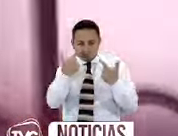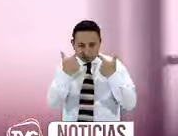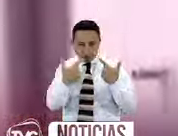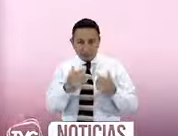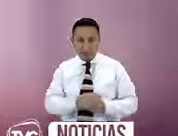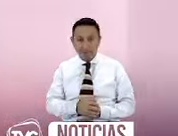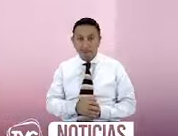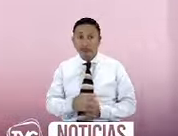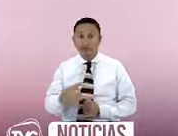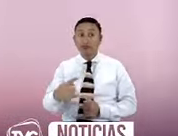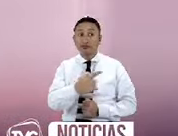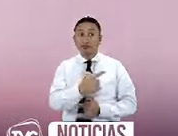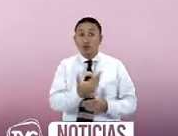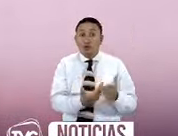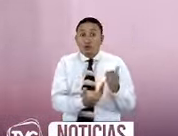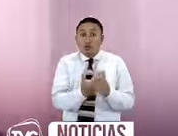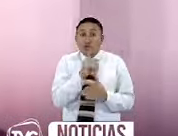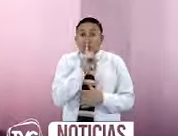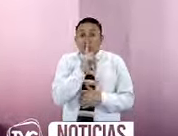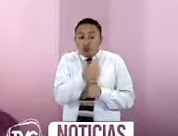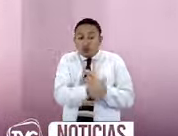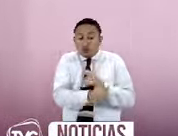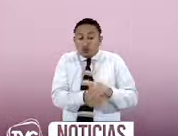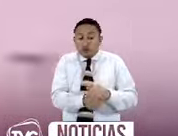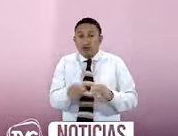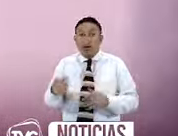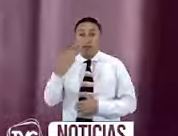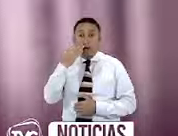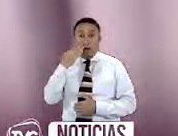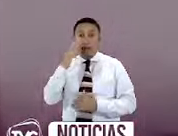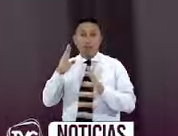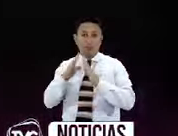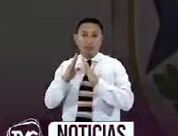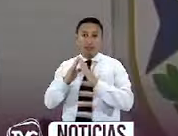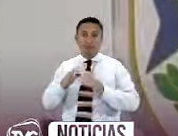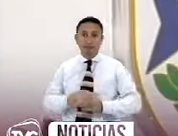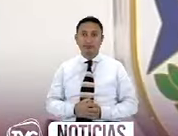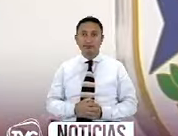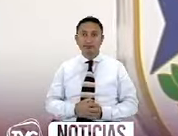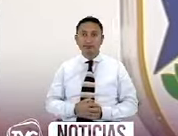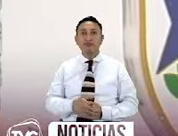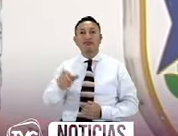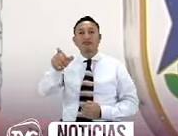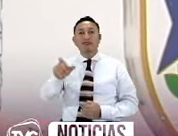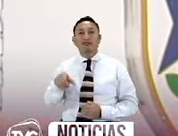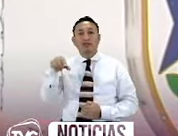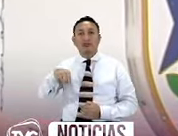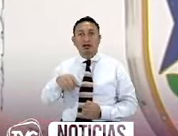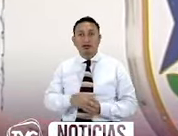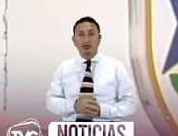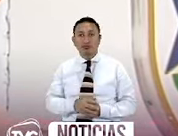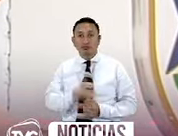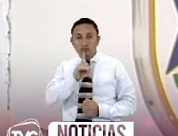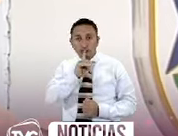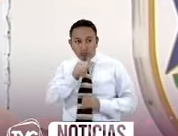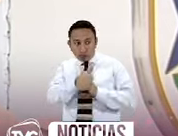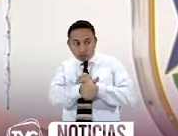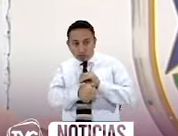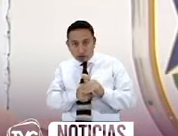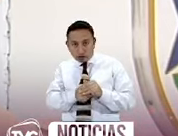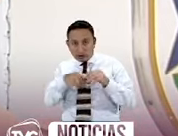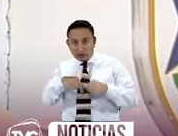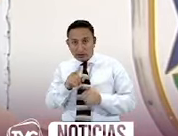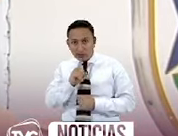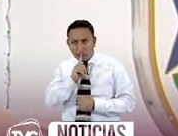que su nuevo escondite era el domicilio de su madre en la ciudad Sáchila. Este ciudadano únicamente pasaba pues escondido, tratando de evadir a las autoridades de